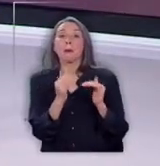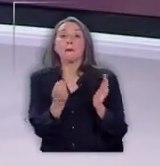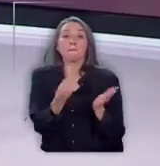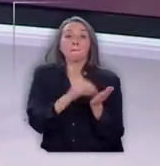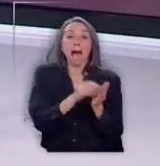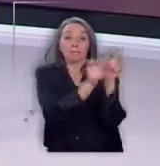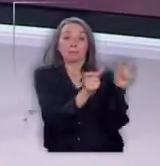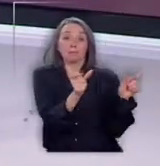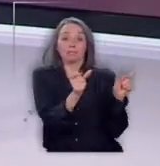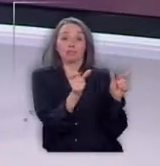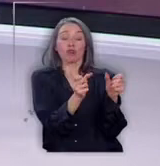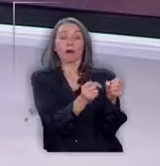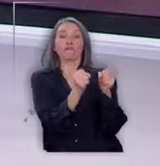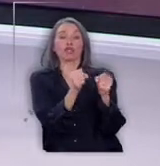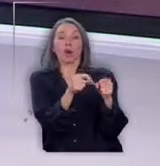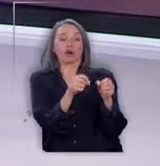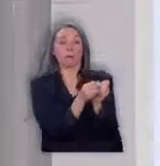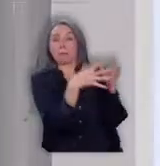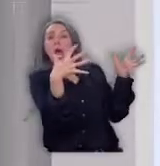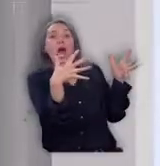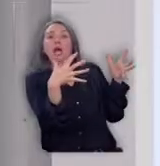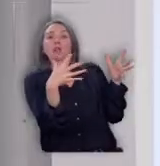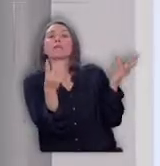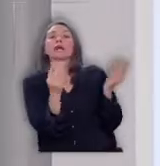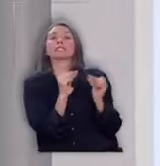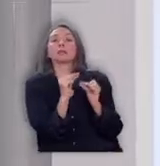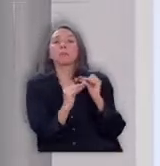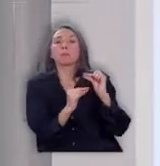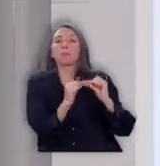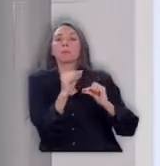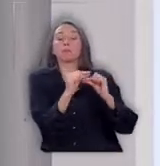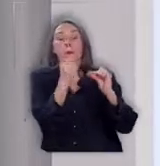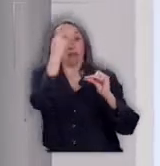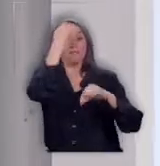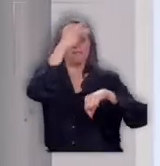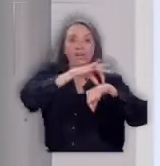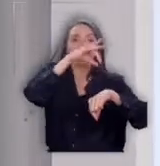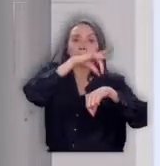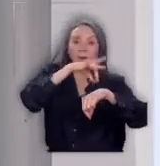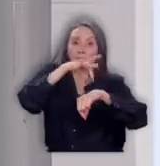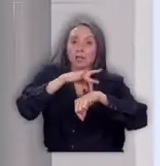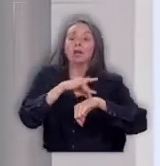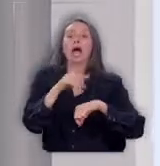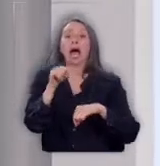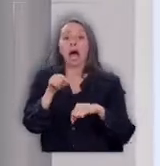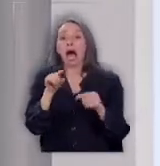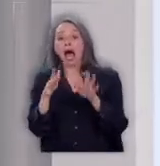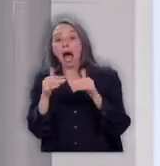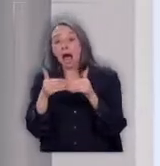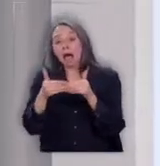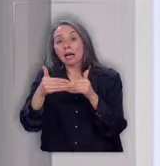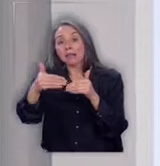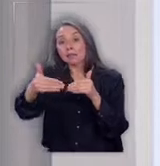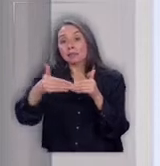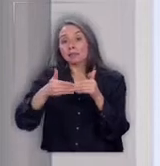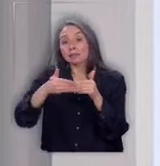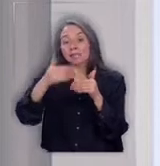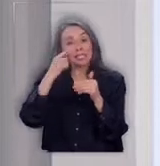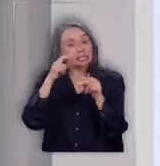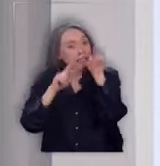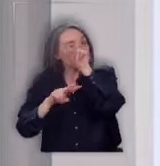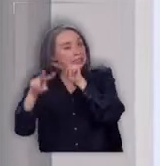ser tan agudo y brusco Un aumento agudo y brusco como se prevé en alguno de los